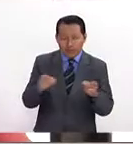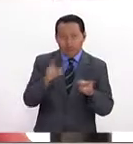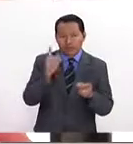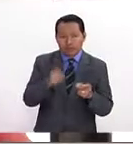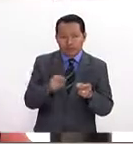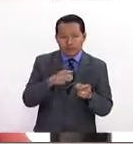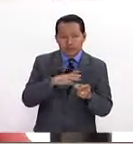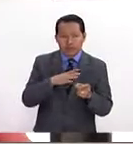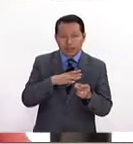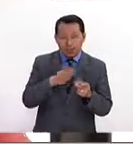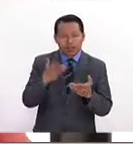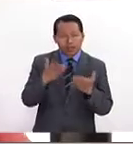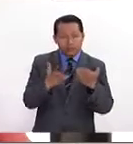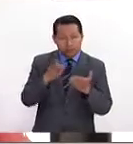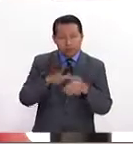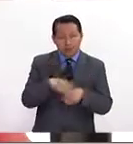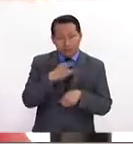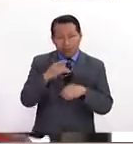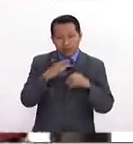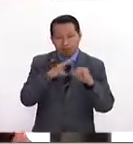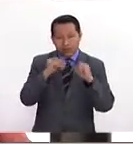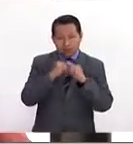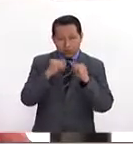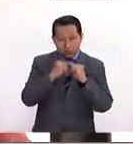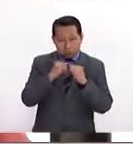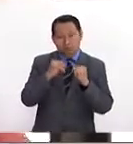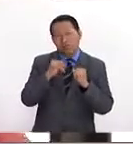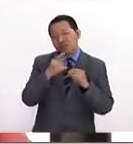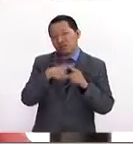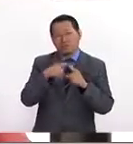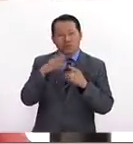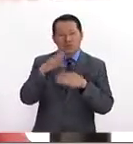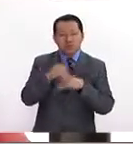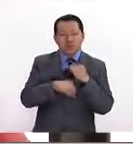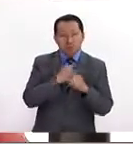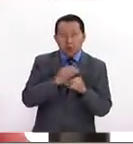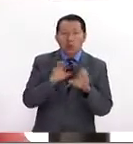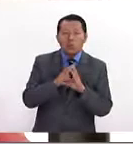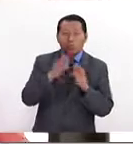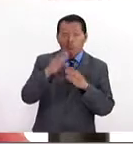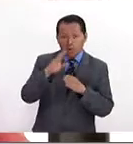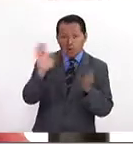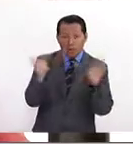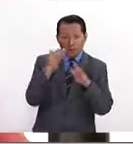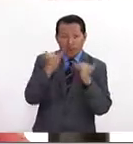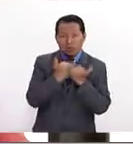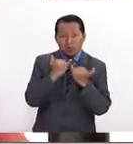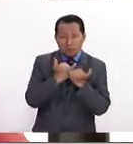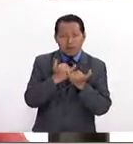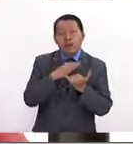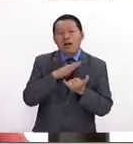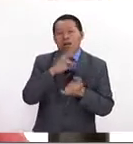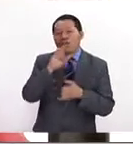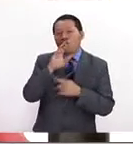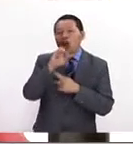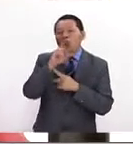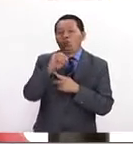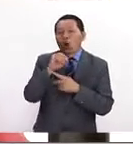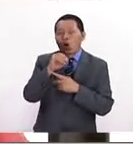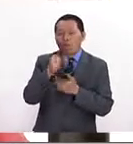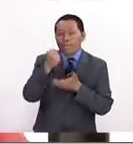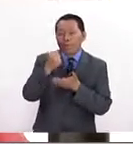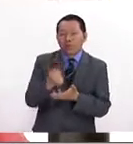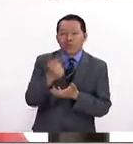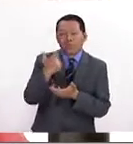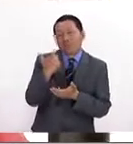un contrapeso a las instituciones financieras internacionales como el Banco Mundial y el Fondo Monetario Internacional. Sí. Crear sus